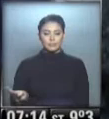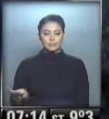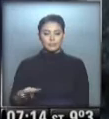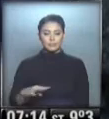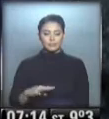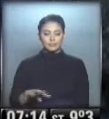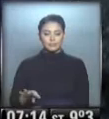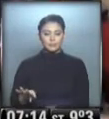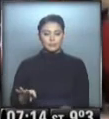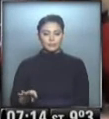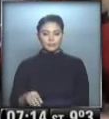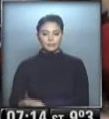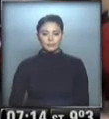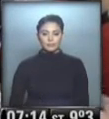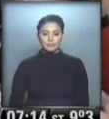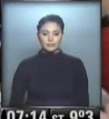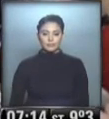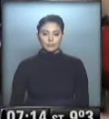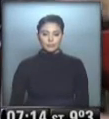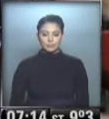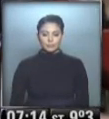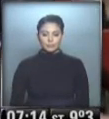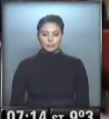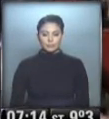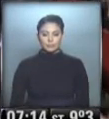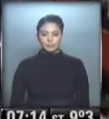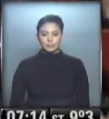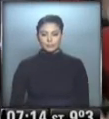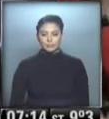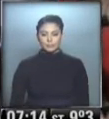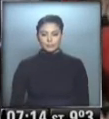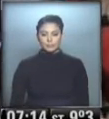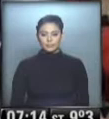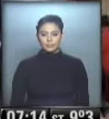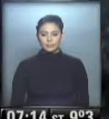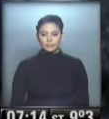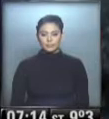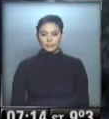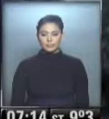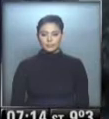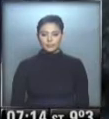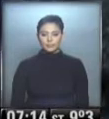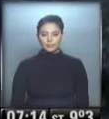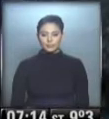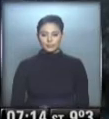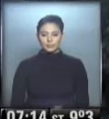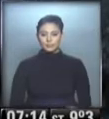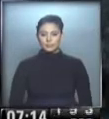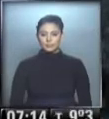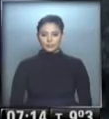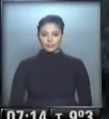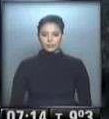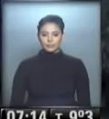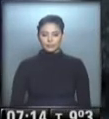autor de esta introducción datos personales de ciudadanos fueron indiscriminadamente